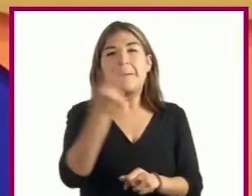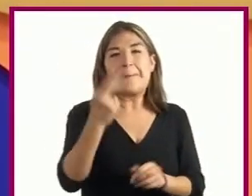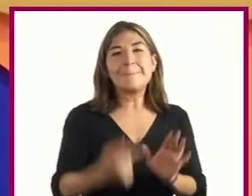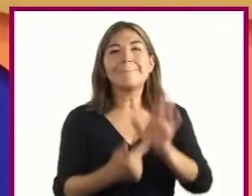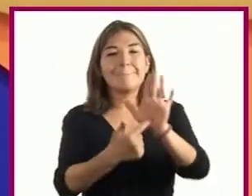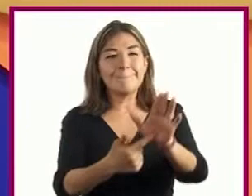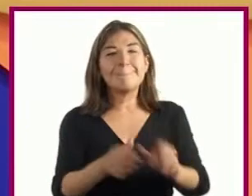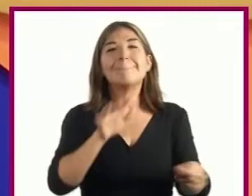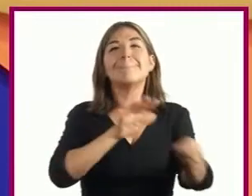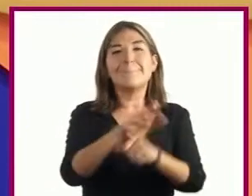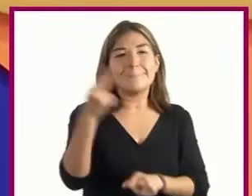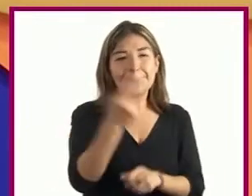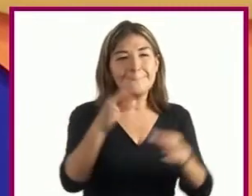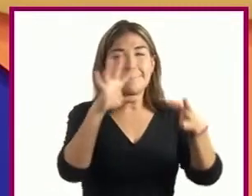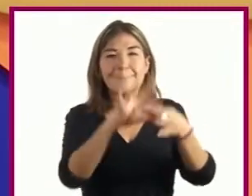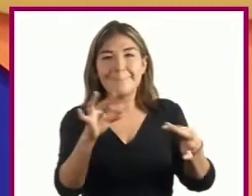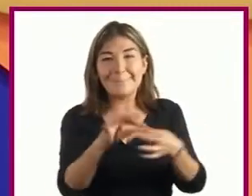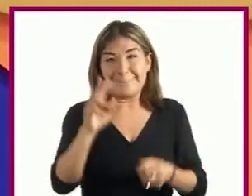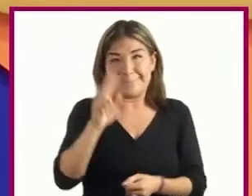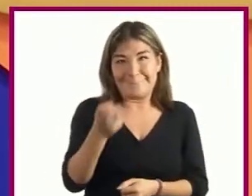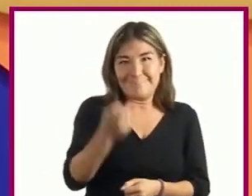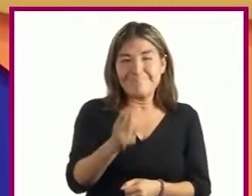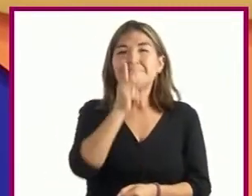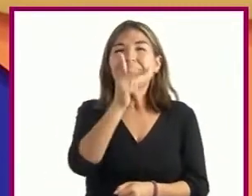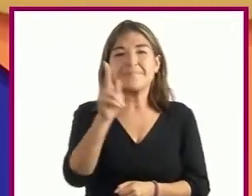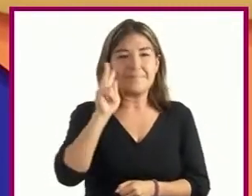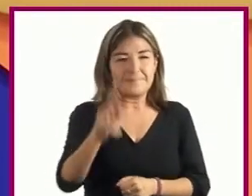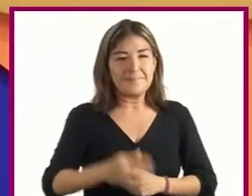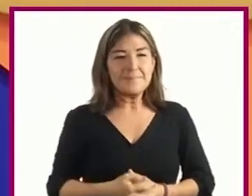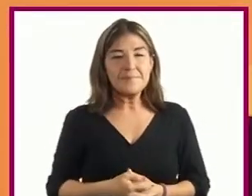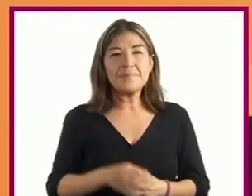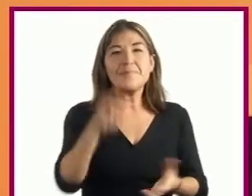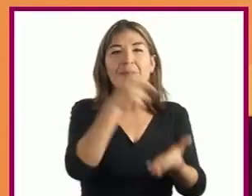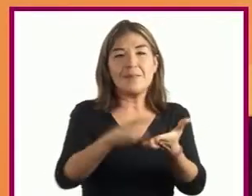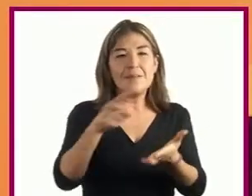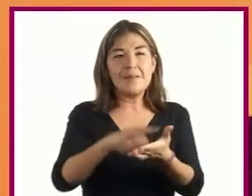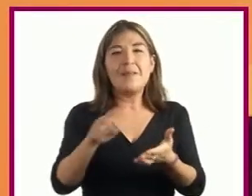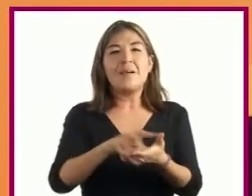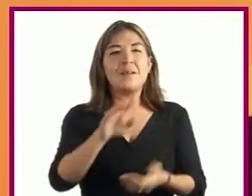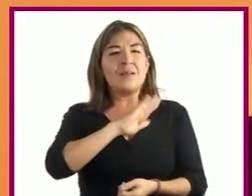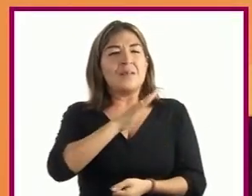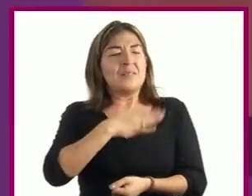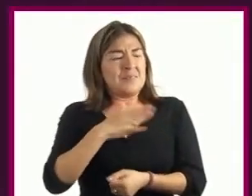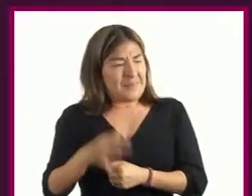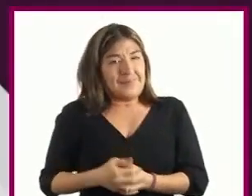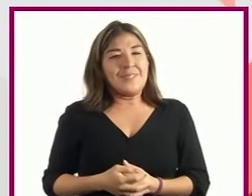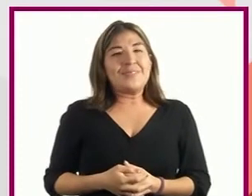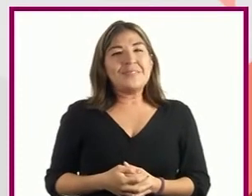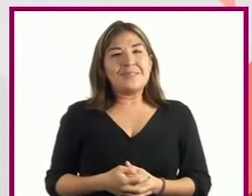saber cuál es la definición de este término. Veamos lo que nos dice el diccionario de la lengua española.